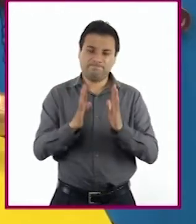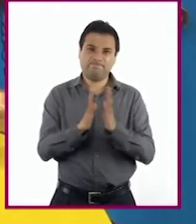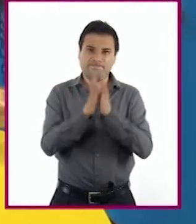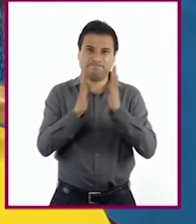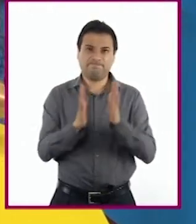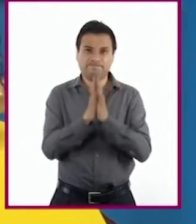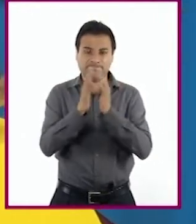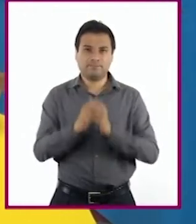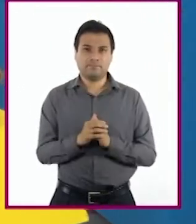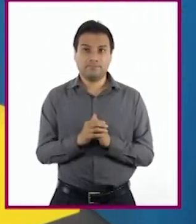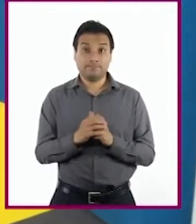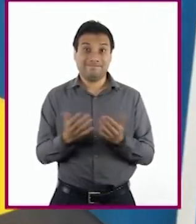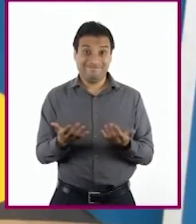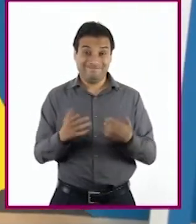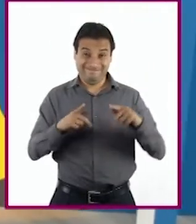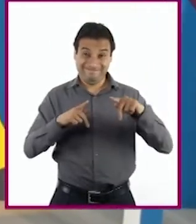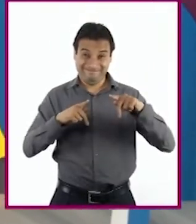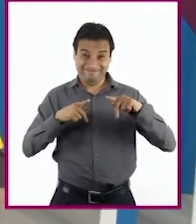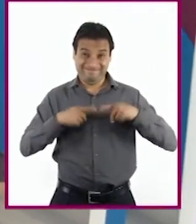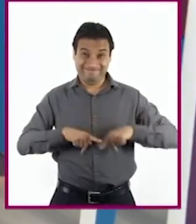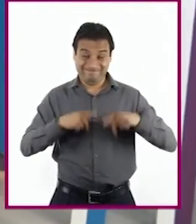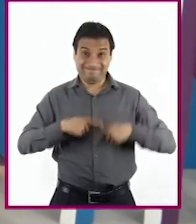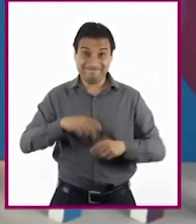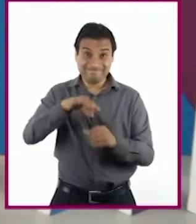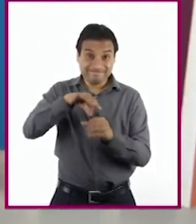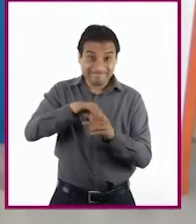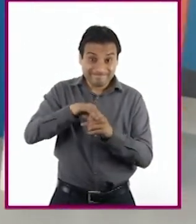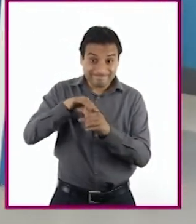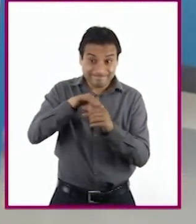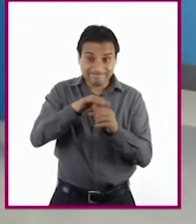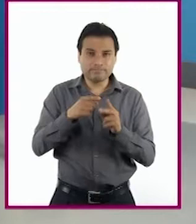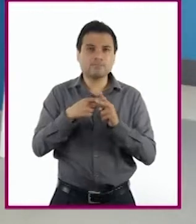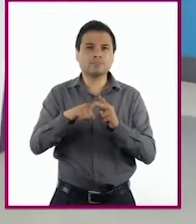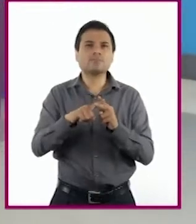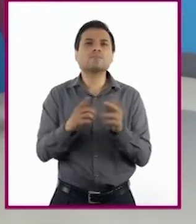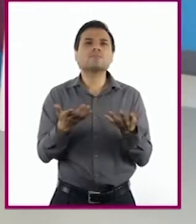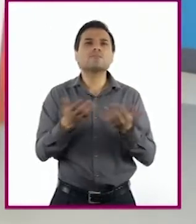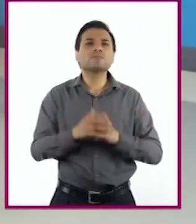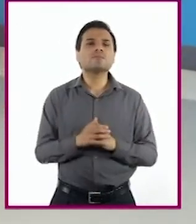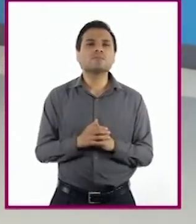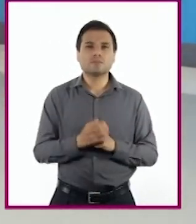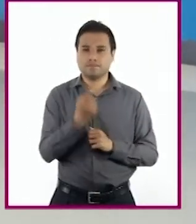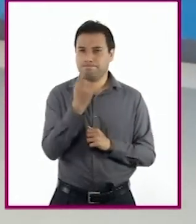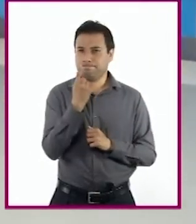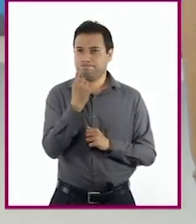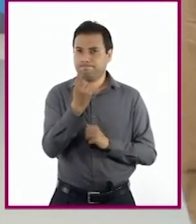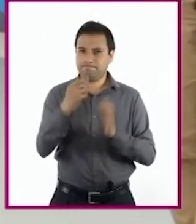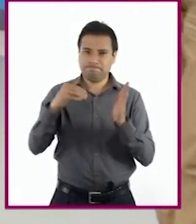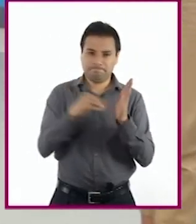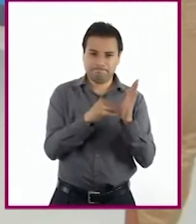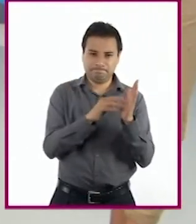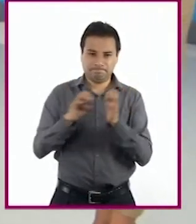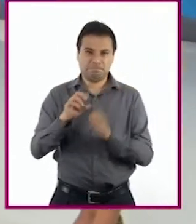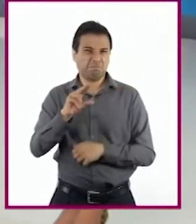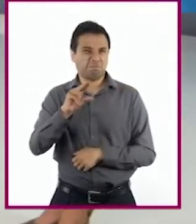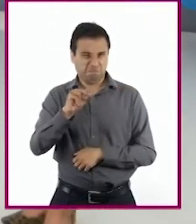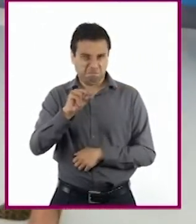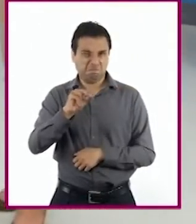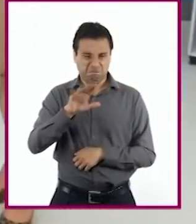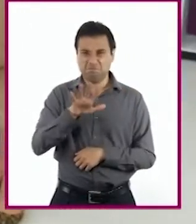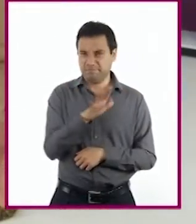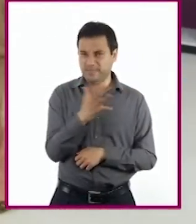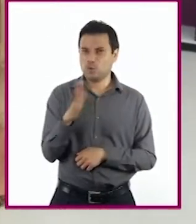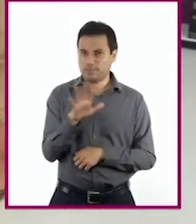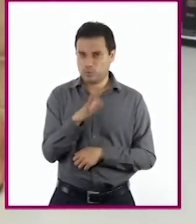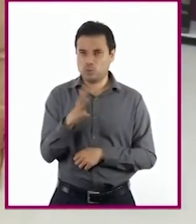de autoridades por vías democráticas comenzó a ser un hecho desde la década de 1980 en diferentes lugares